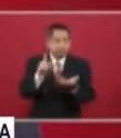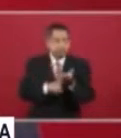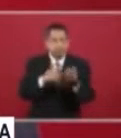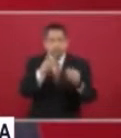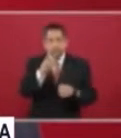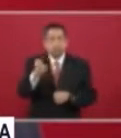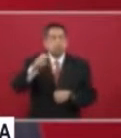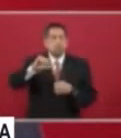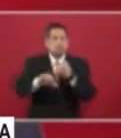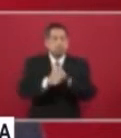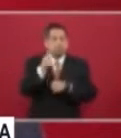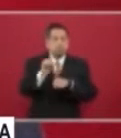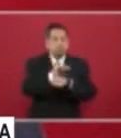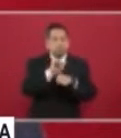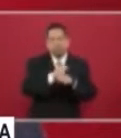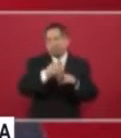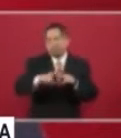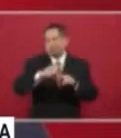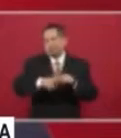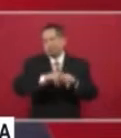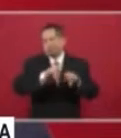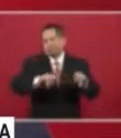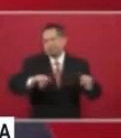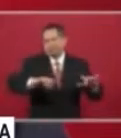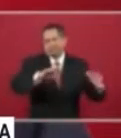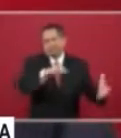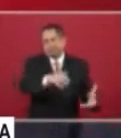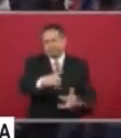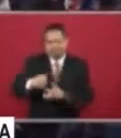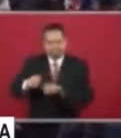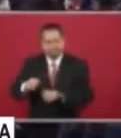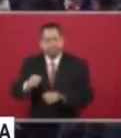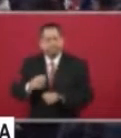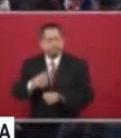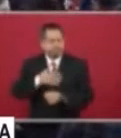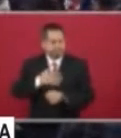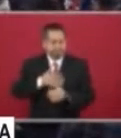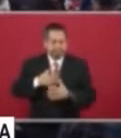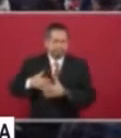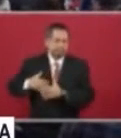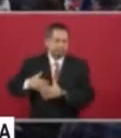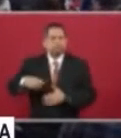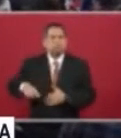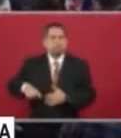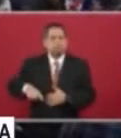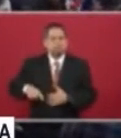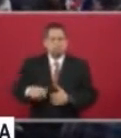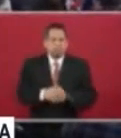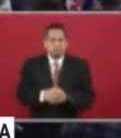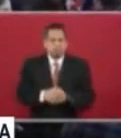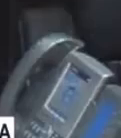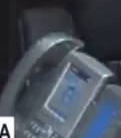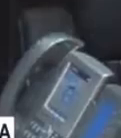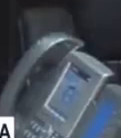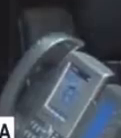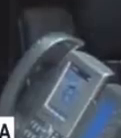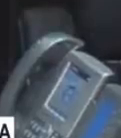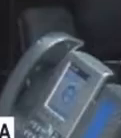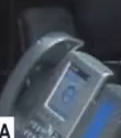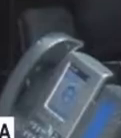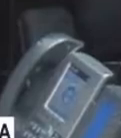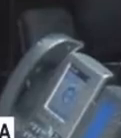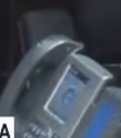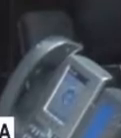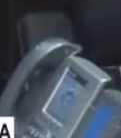importante Nosotros hemos calificado incluso de imprescindible eh la necesidad de contar con la guardia